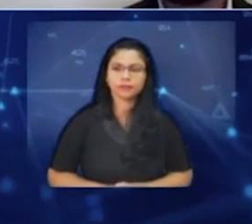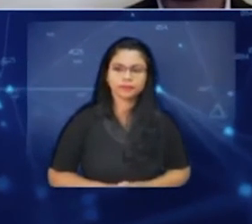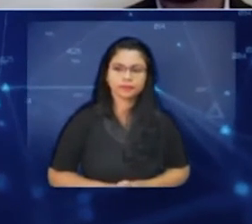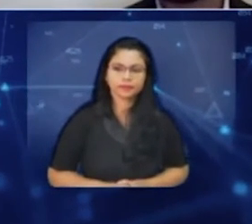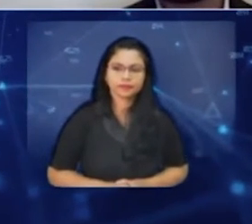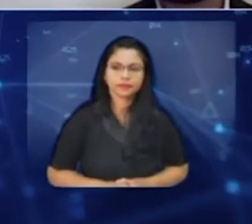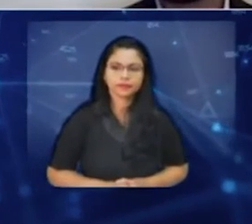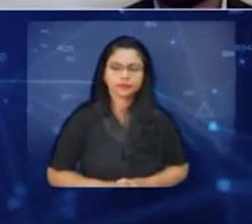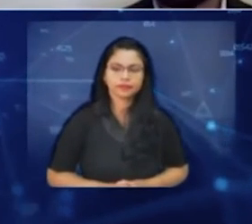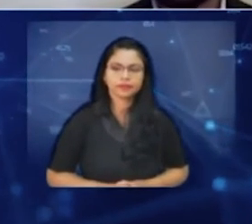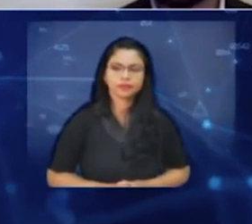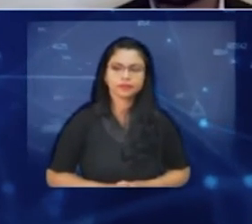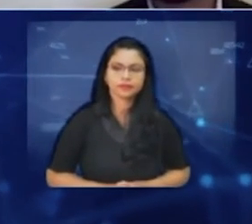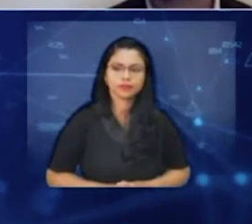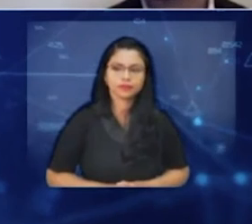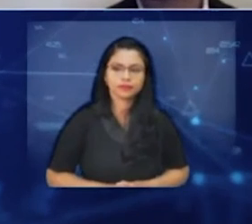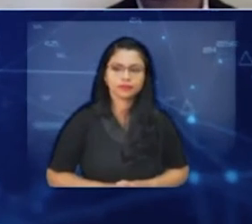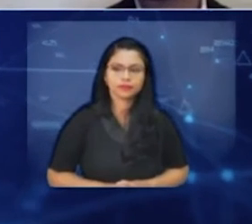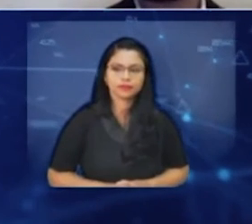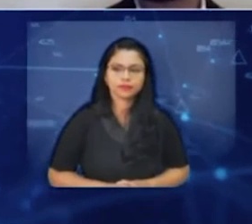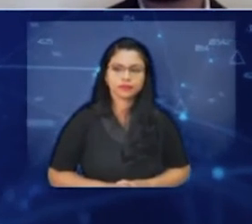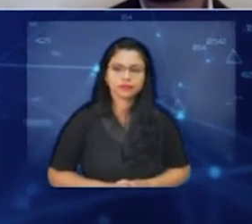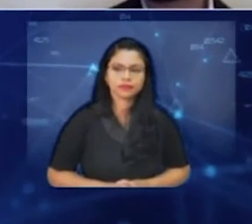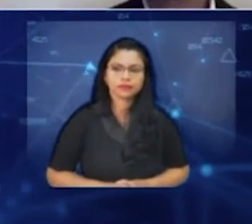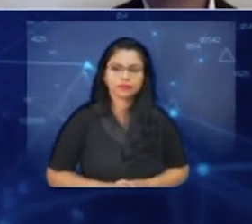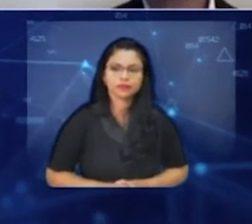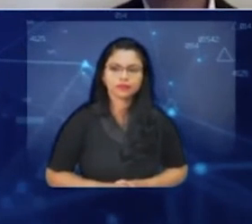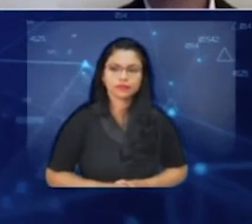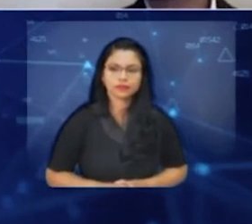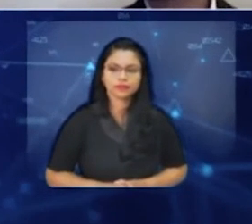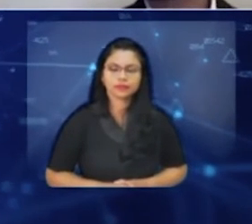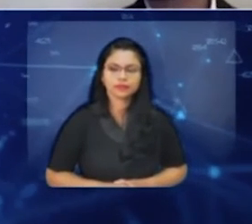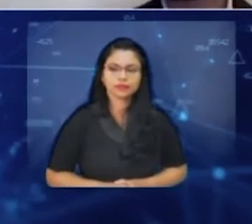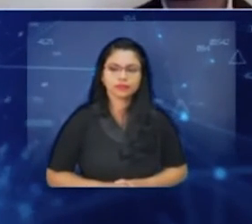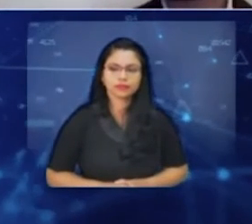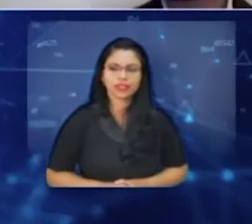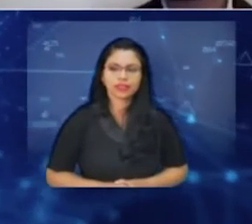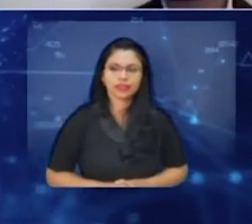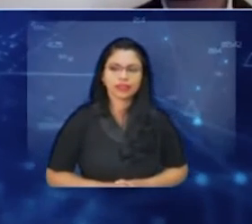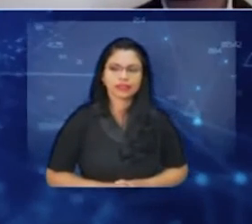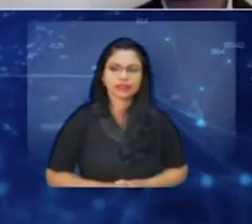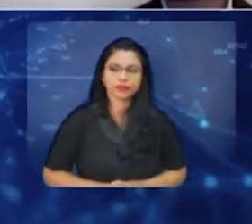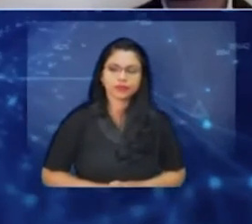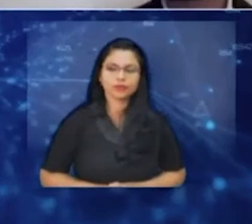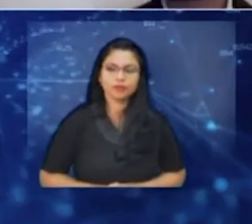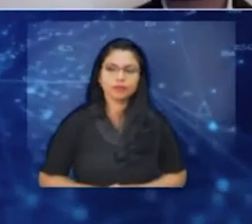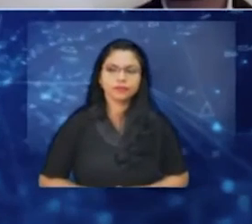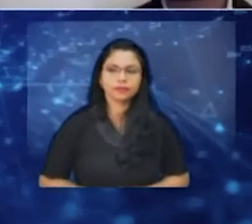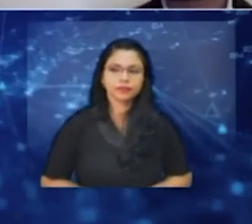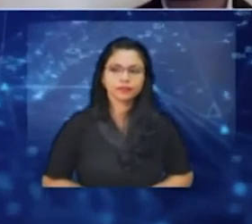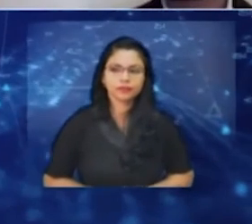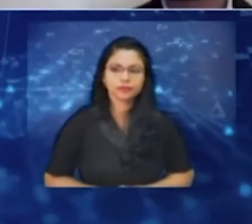aplicaciones, específicamente en Estados Unidos, se recibieron más de solicitudes de más de 38,000 satélites de 9 operadores distintos,